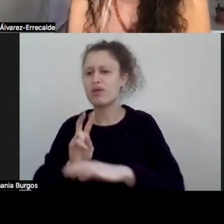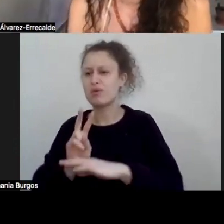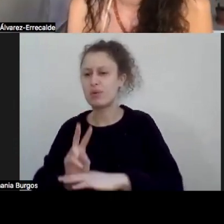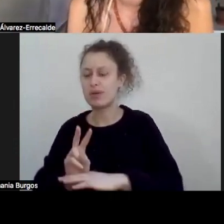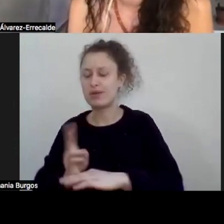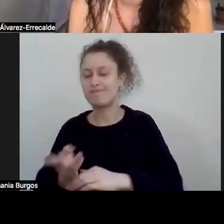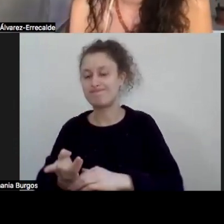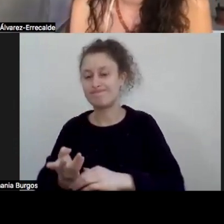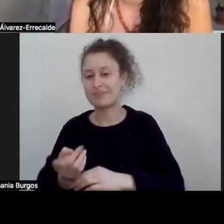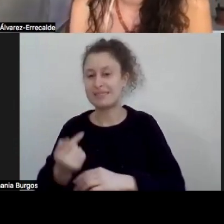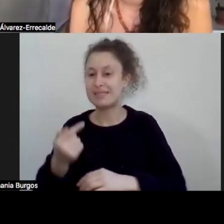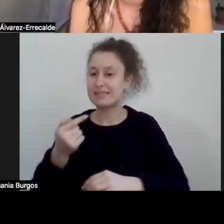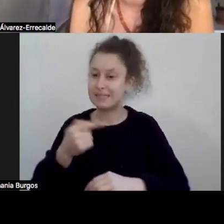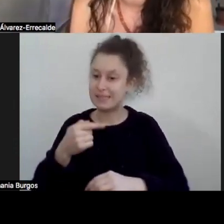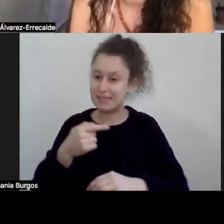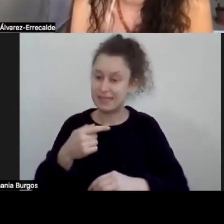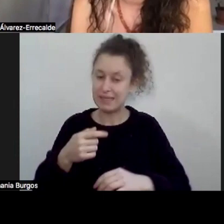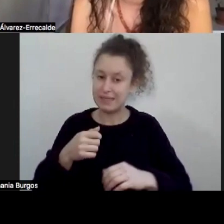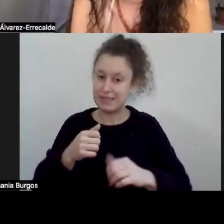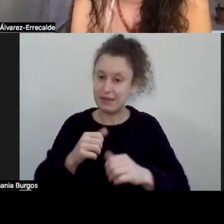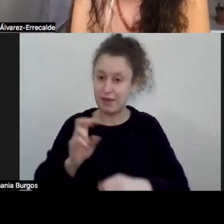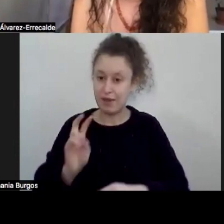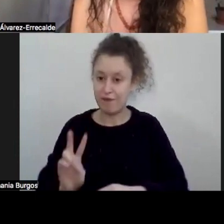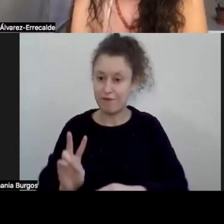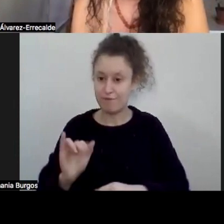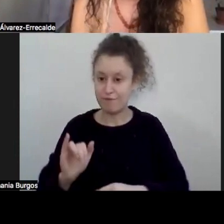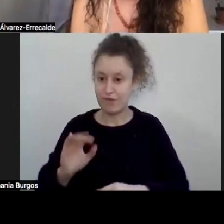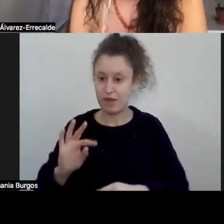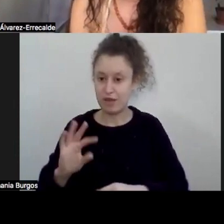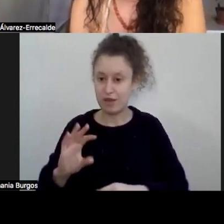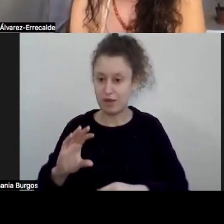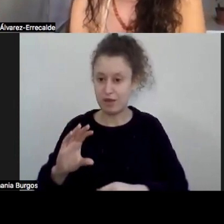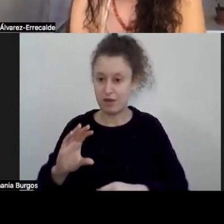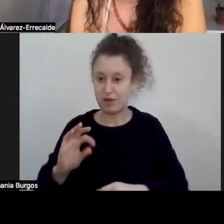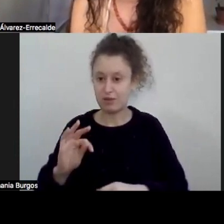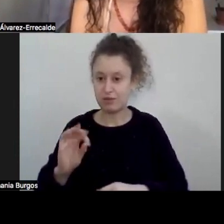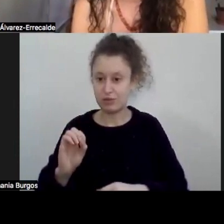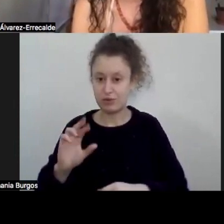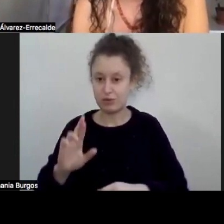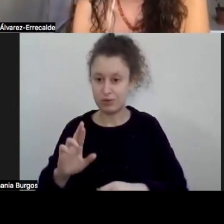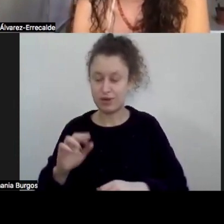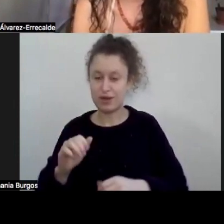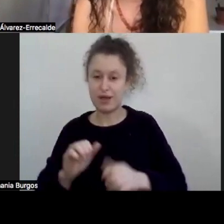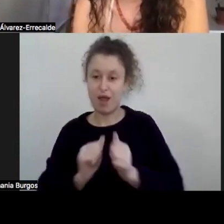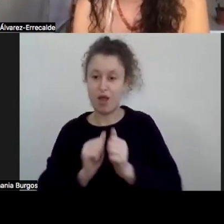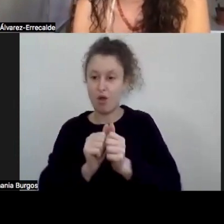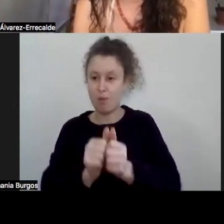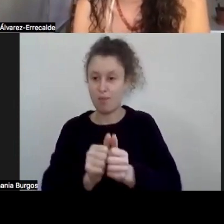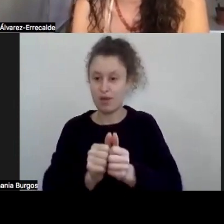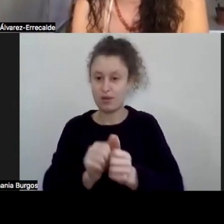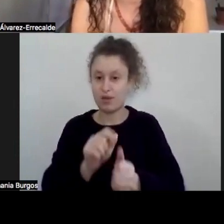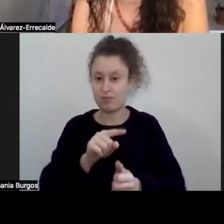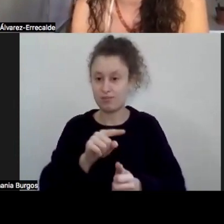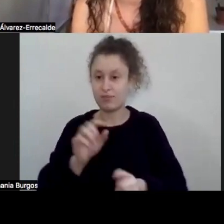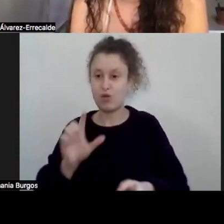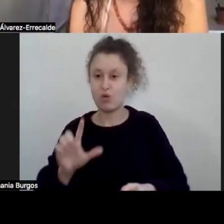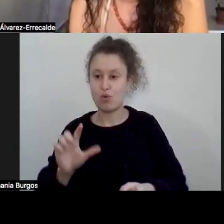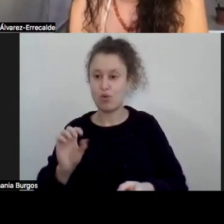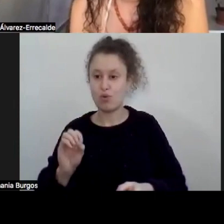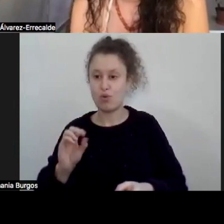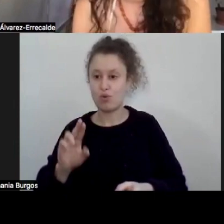Y me encantó porque Lourdes me dijo que ella se enfoca en el presente de la persona y se enfoca en lo que la persona necesita